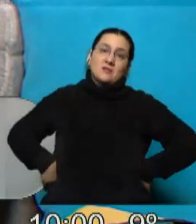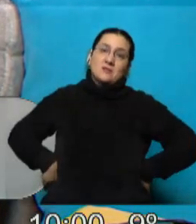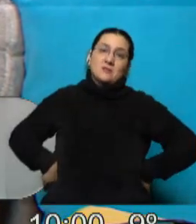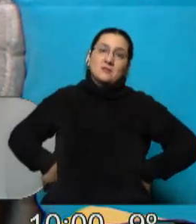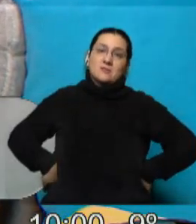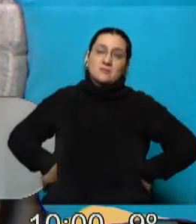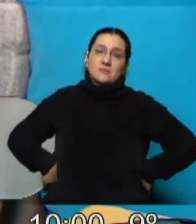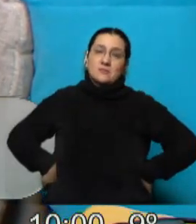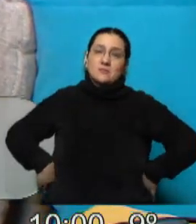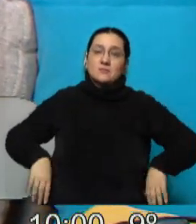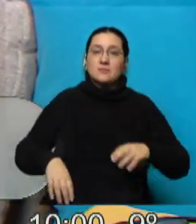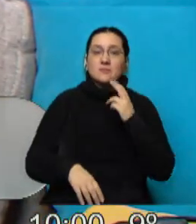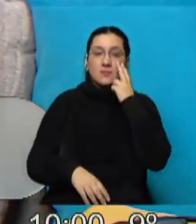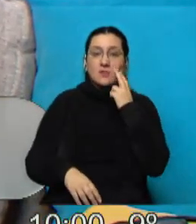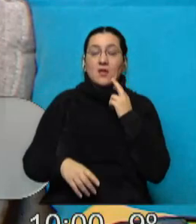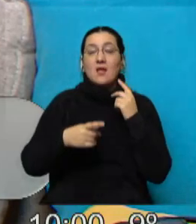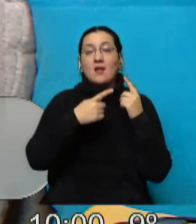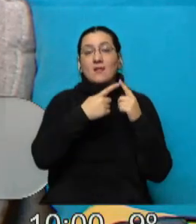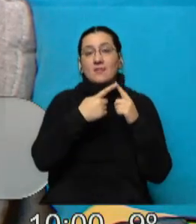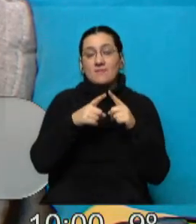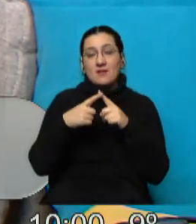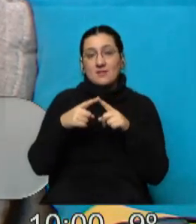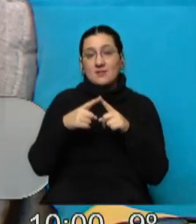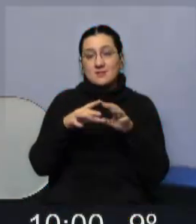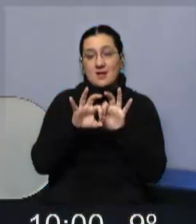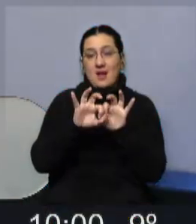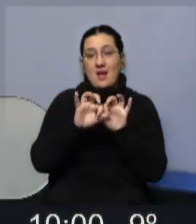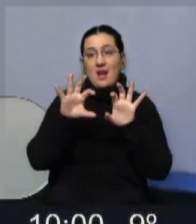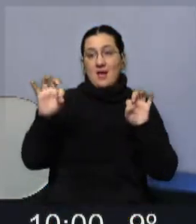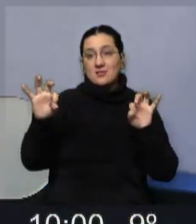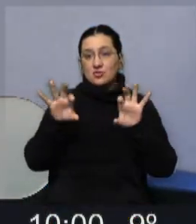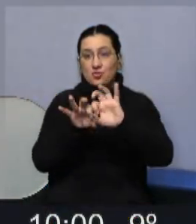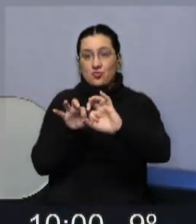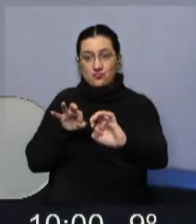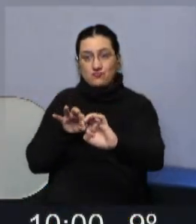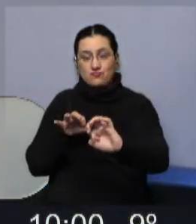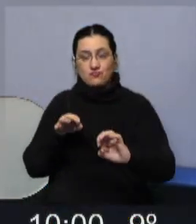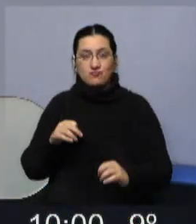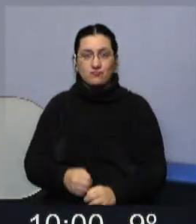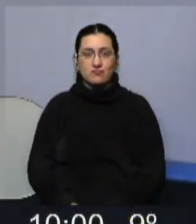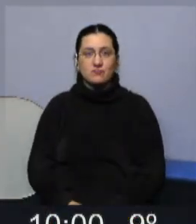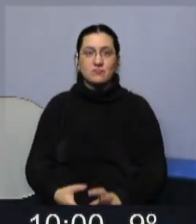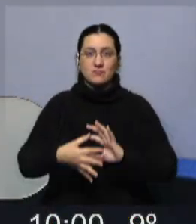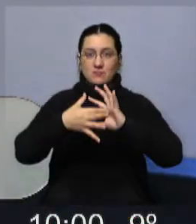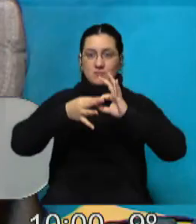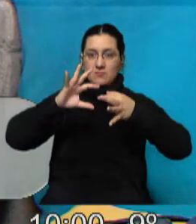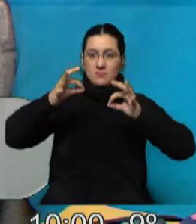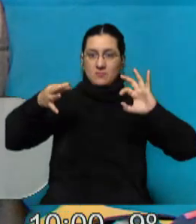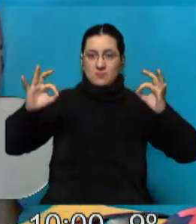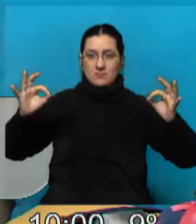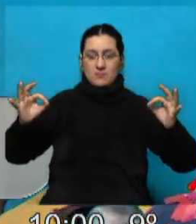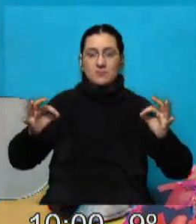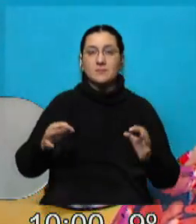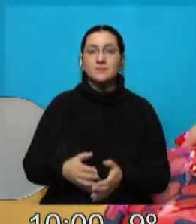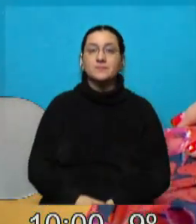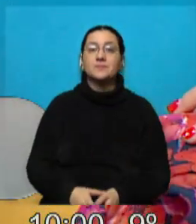unión de lo que son los distintos lazos. Ah. ¿Entendés? Sí. Después tenemos,